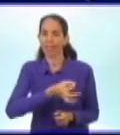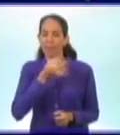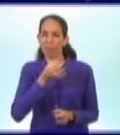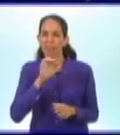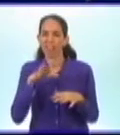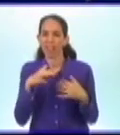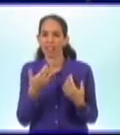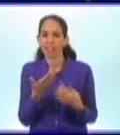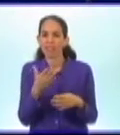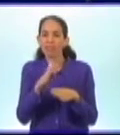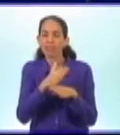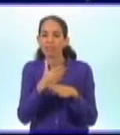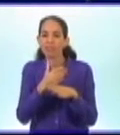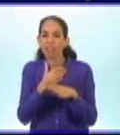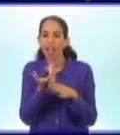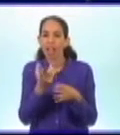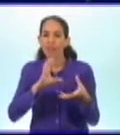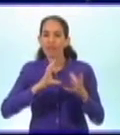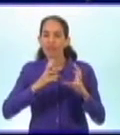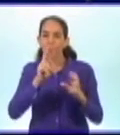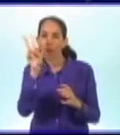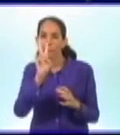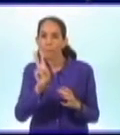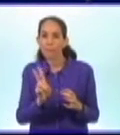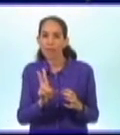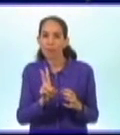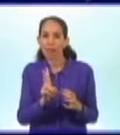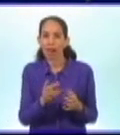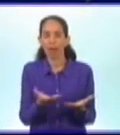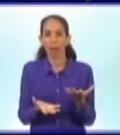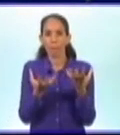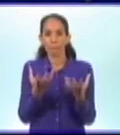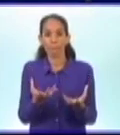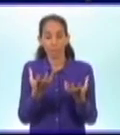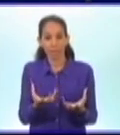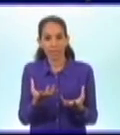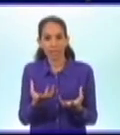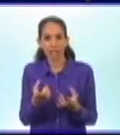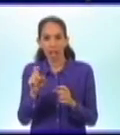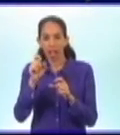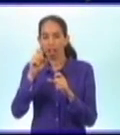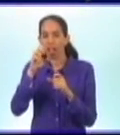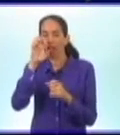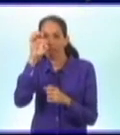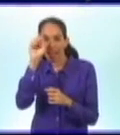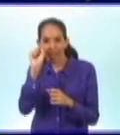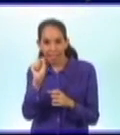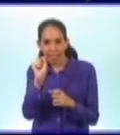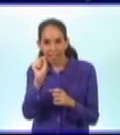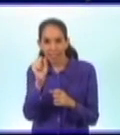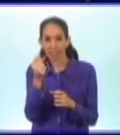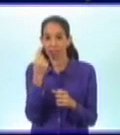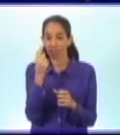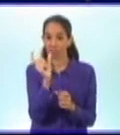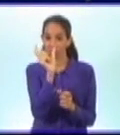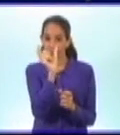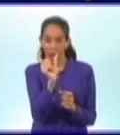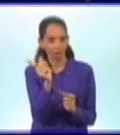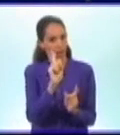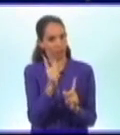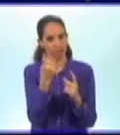forma verbal pesa y la forma verbal es, no median palabras, no se están omitiendo